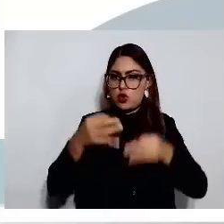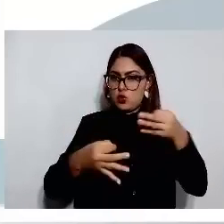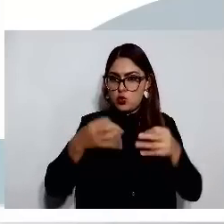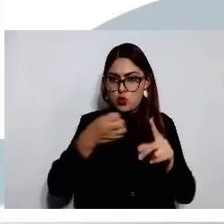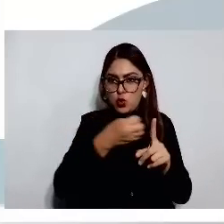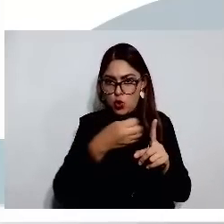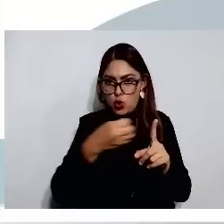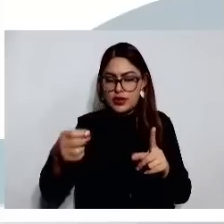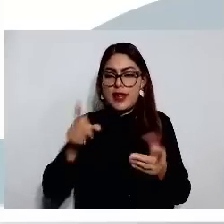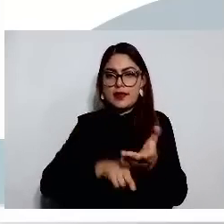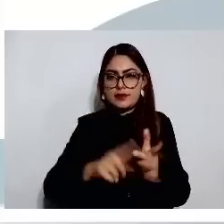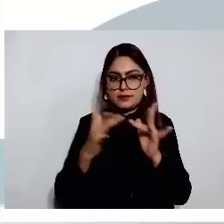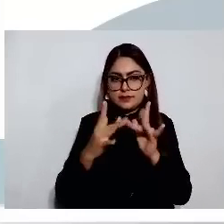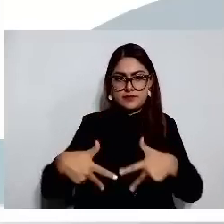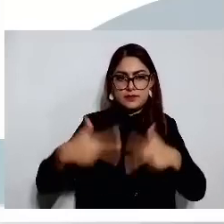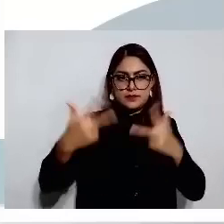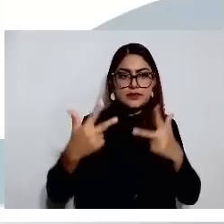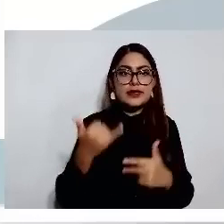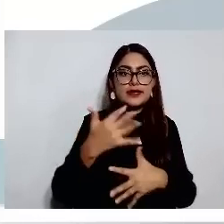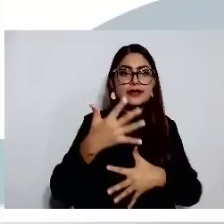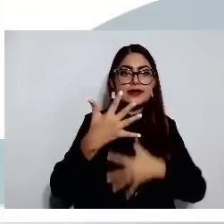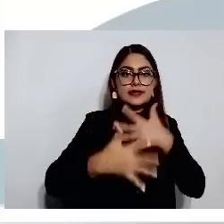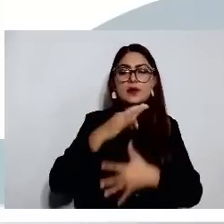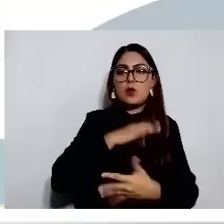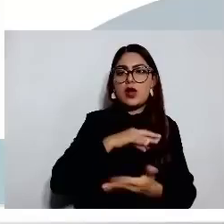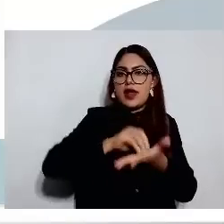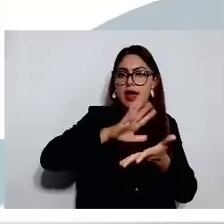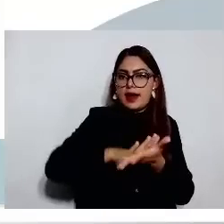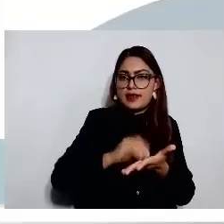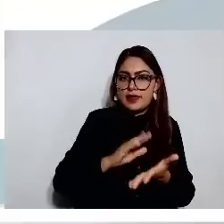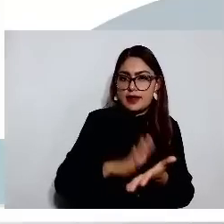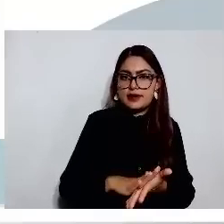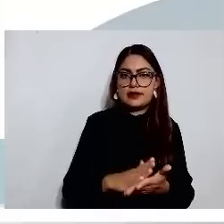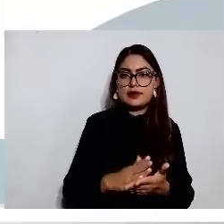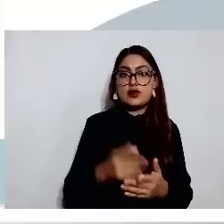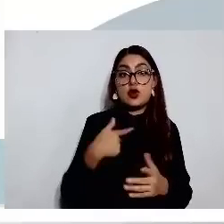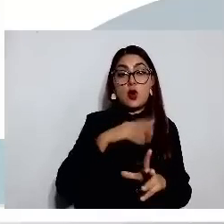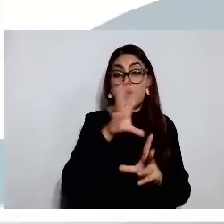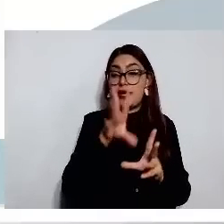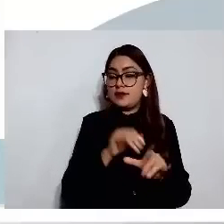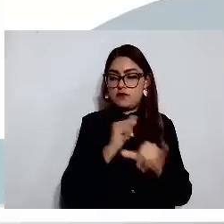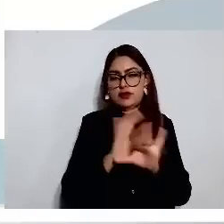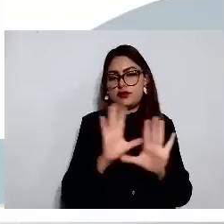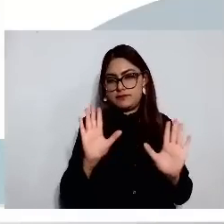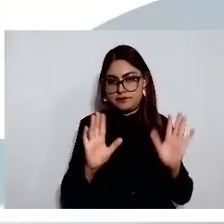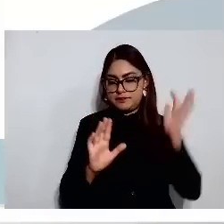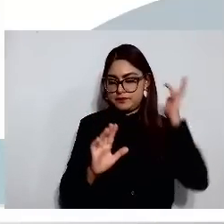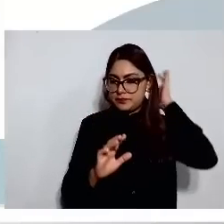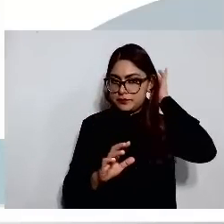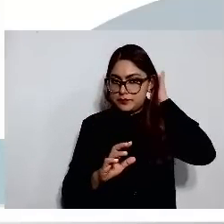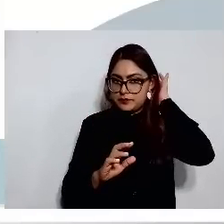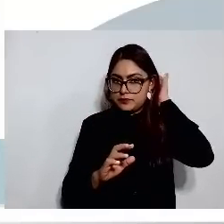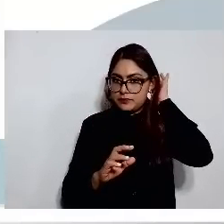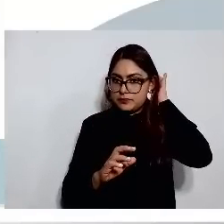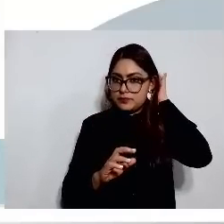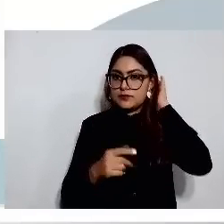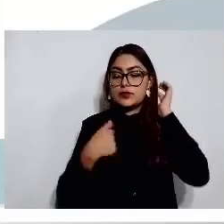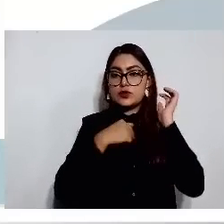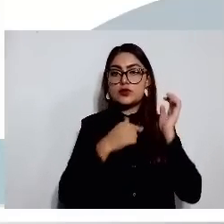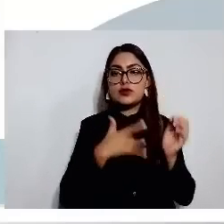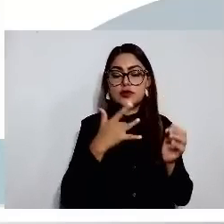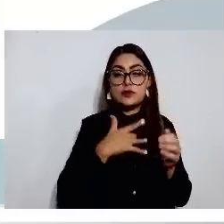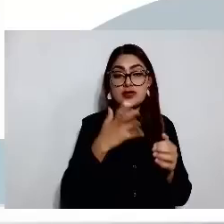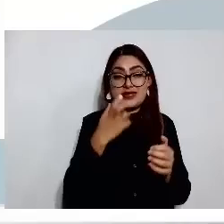pueden agendar citas en línea, y así sucesivamente. No puse todos los datos. Pero como nos importan esas prácticas que